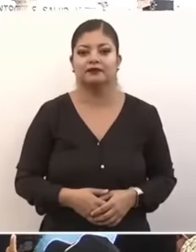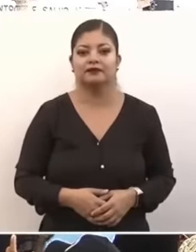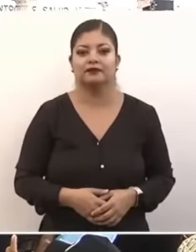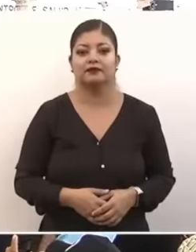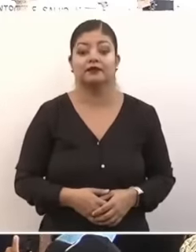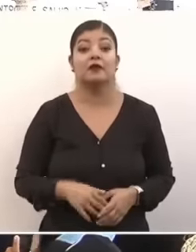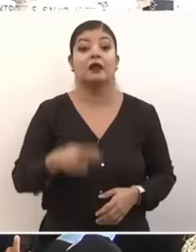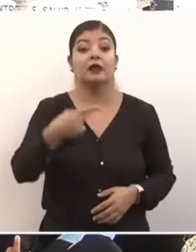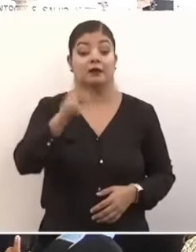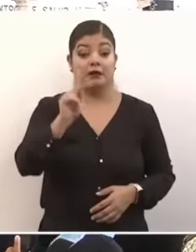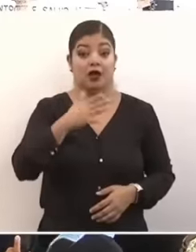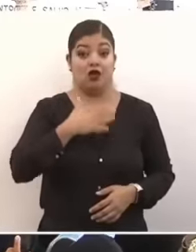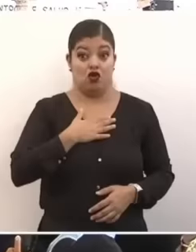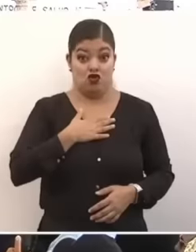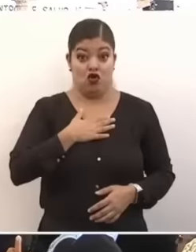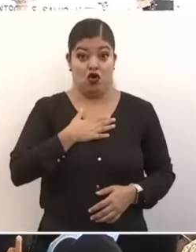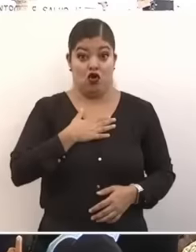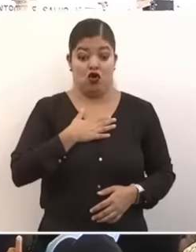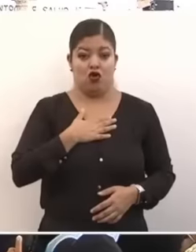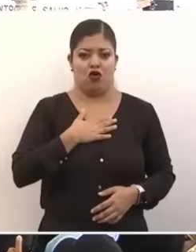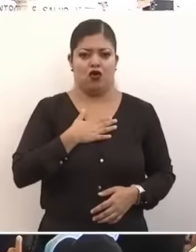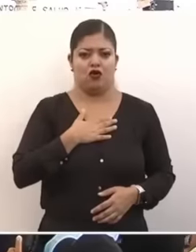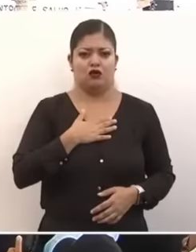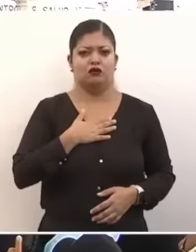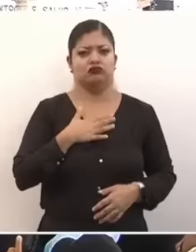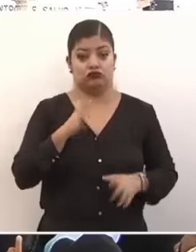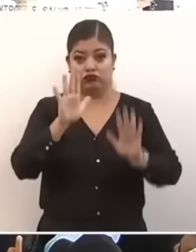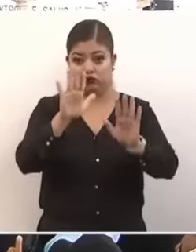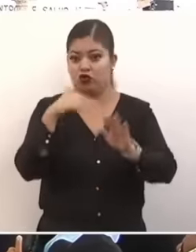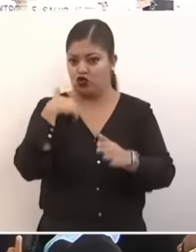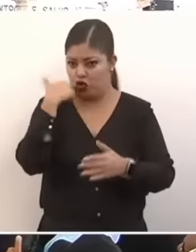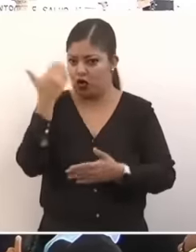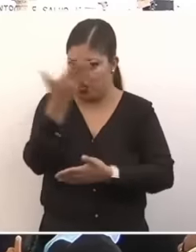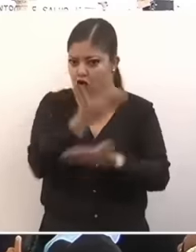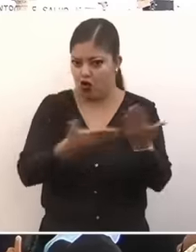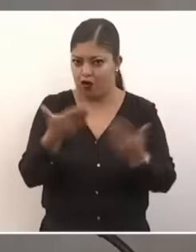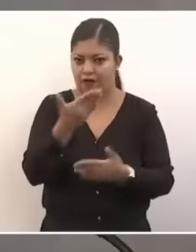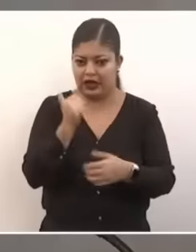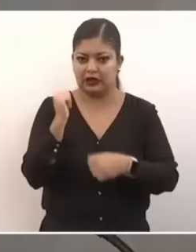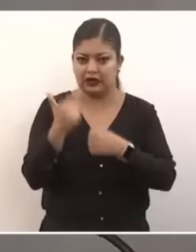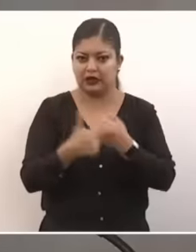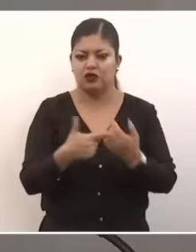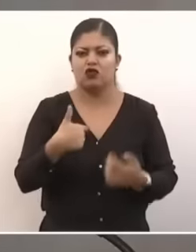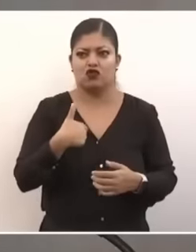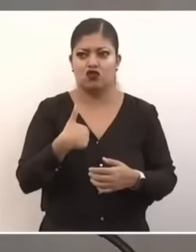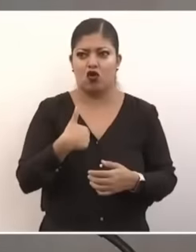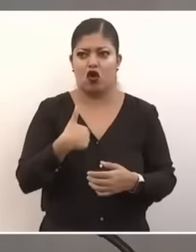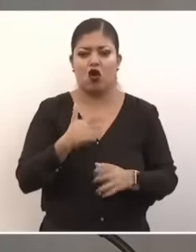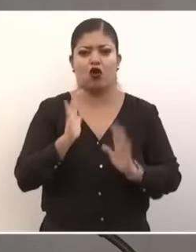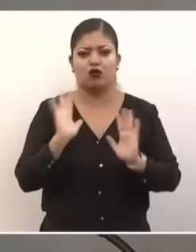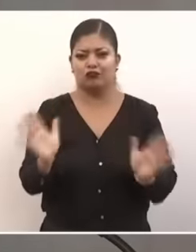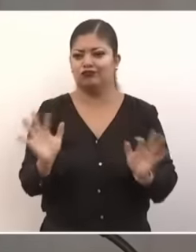Pero me voy, y eso lo quiero compartir con ustedes. Me voy muy contento,